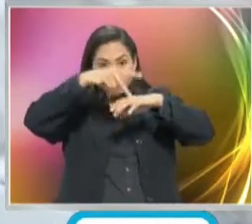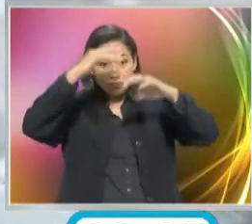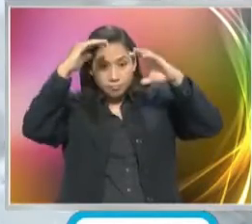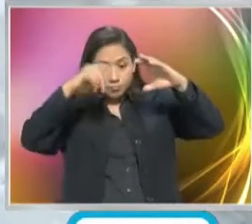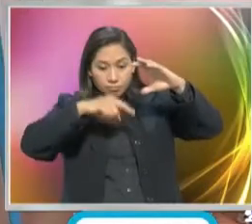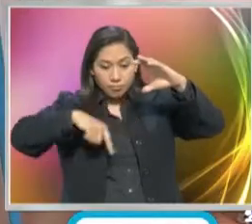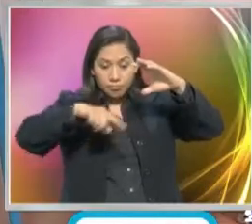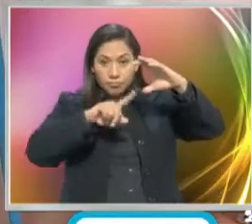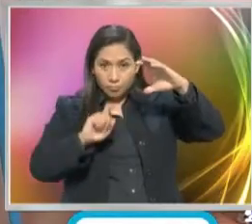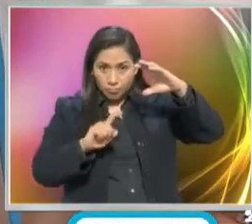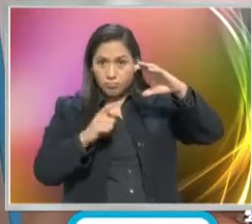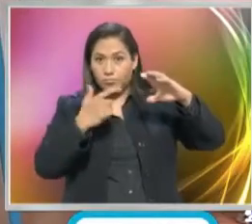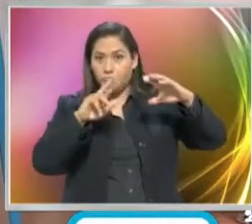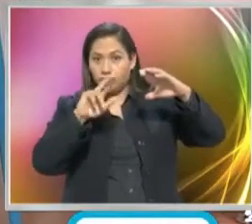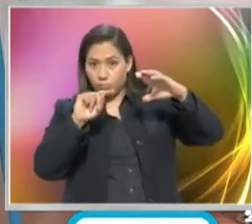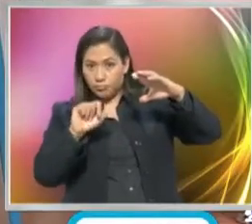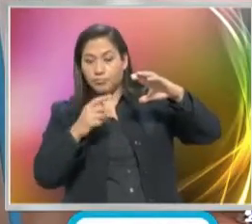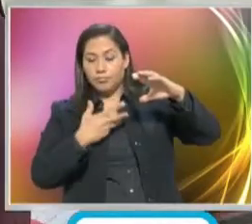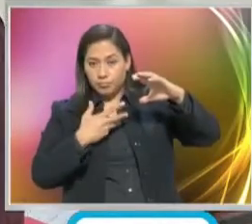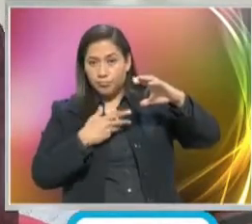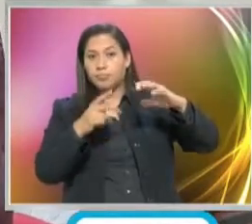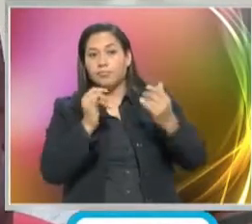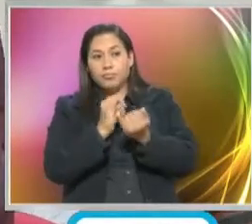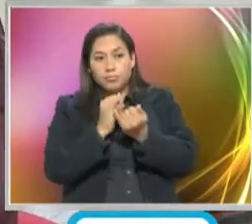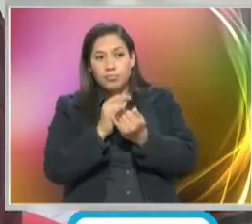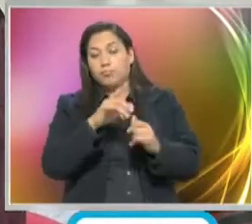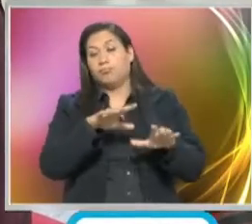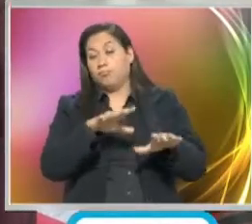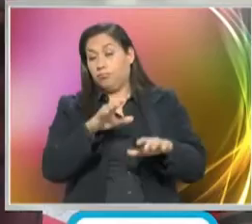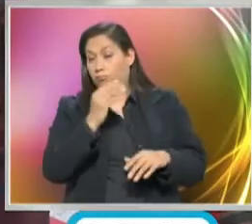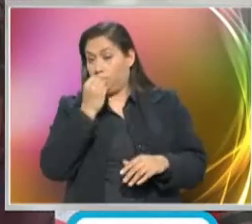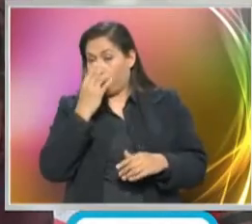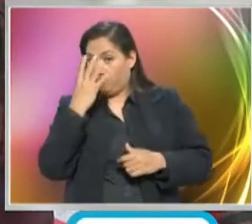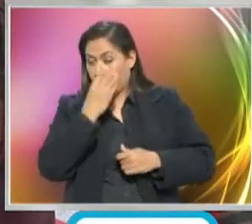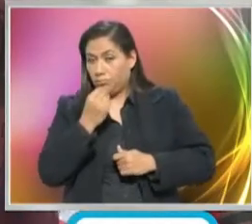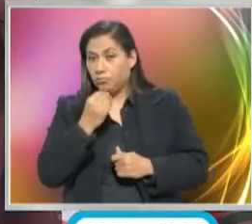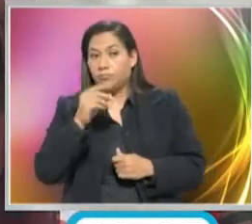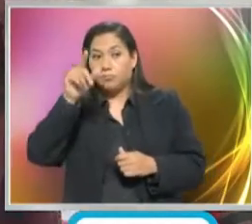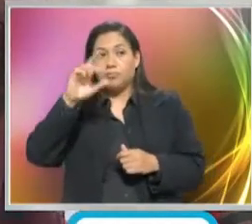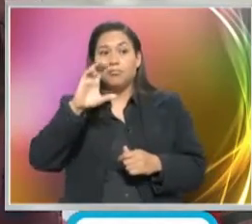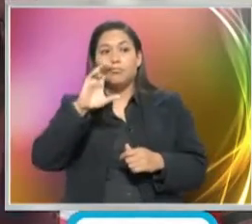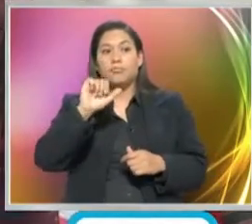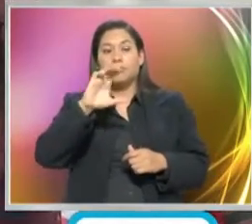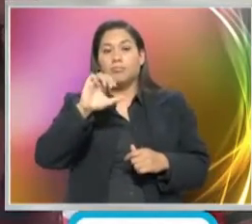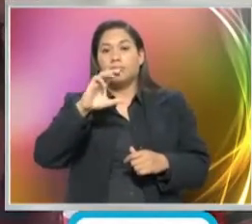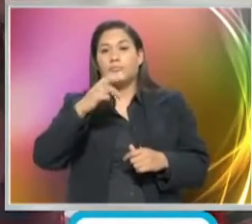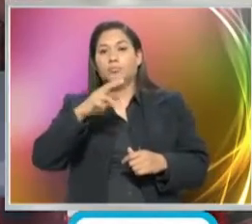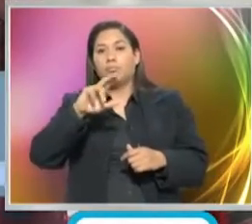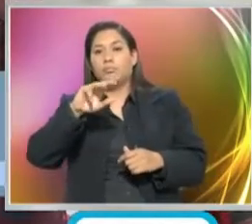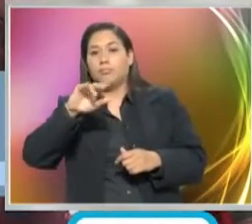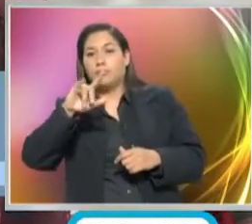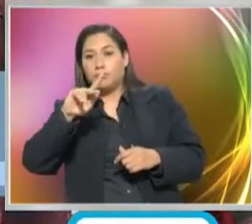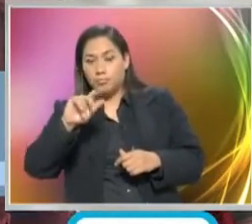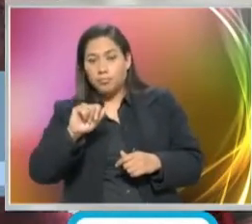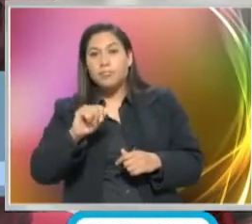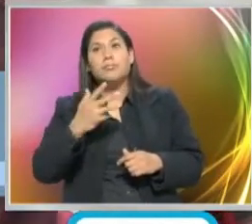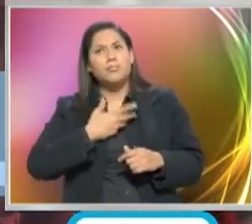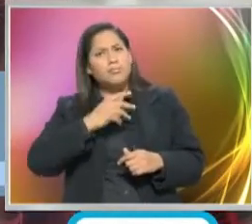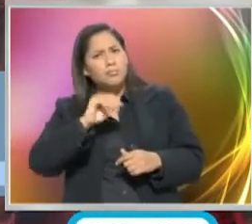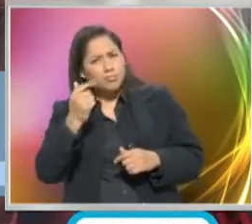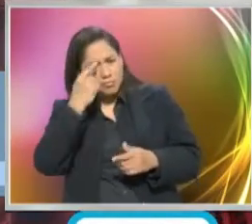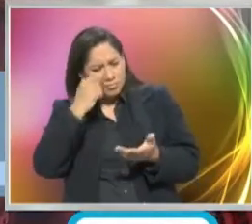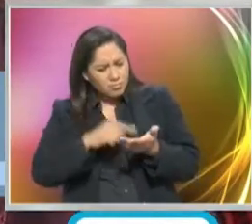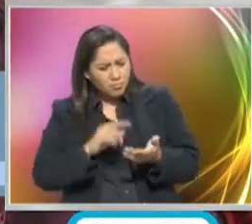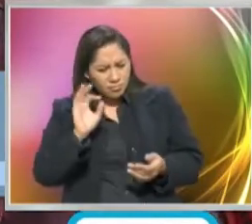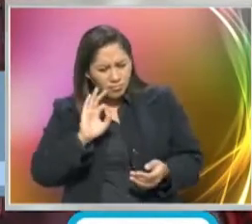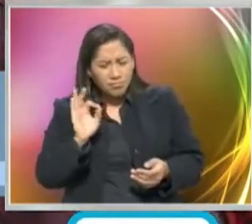tan cercanitas, pero bueno, Sí. están espectaculares las de Cacahuamilpa. Y creo que hay otras, la verdad, no sé si tú te